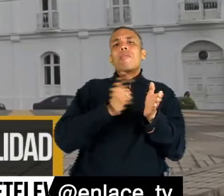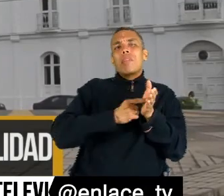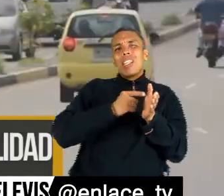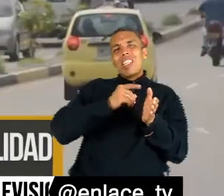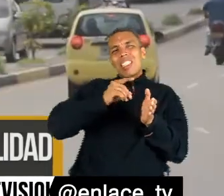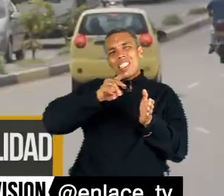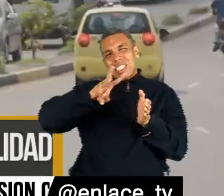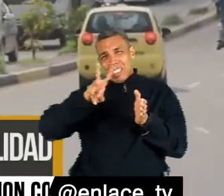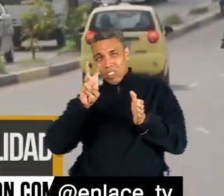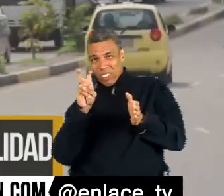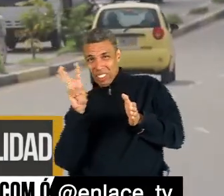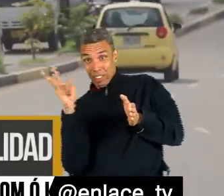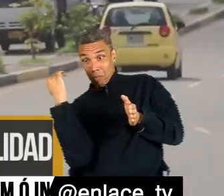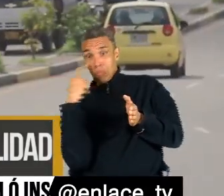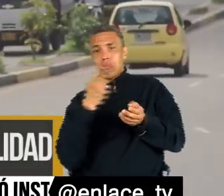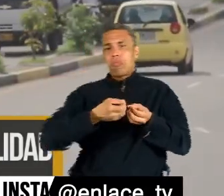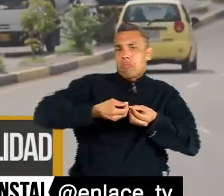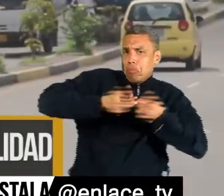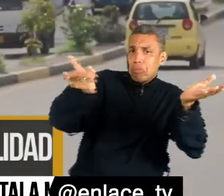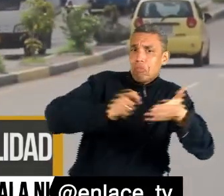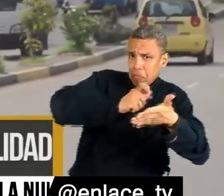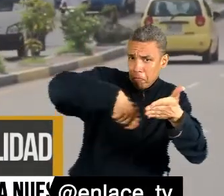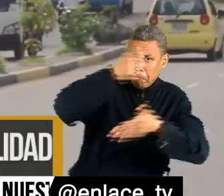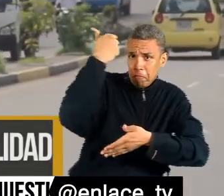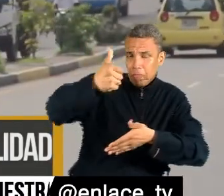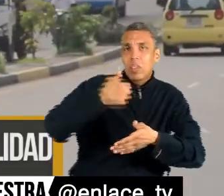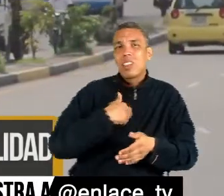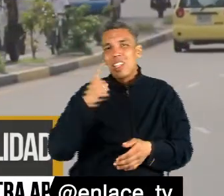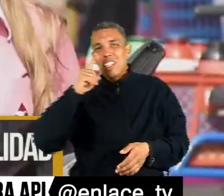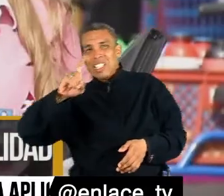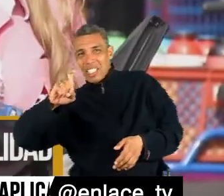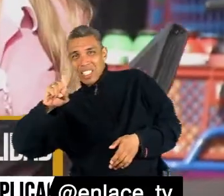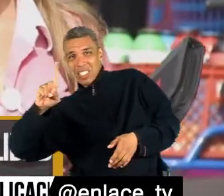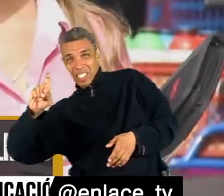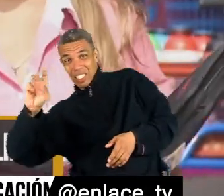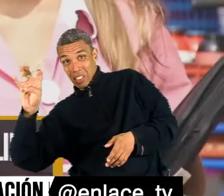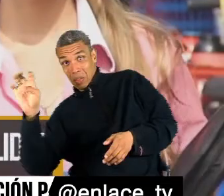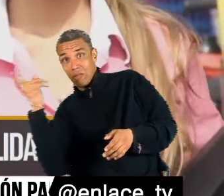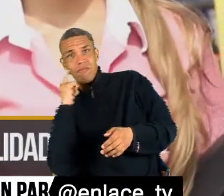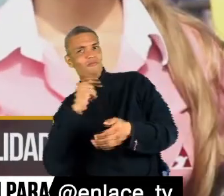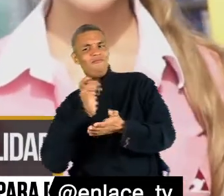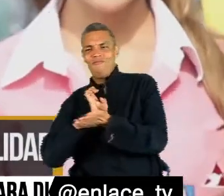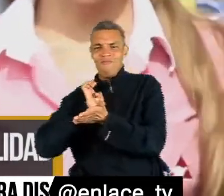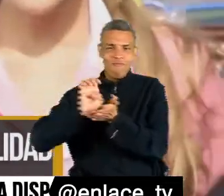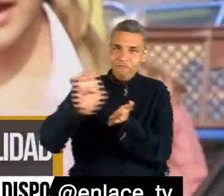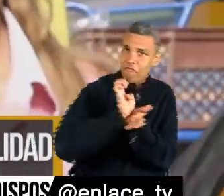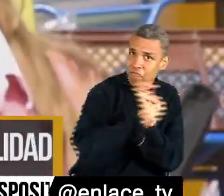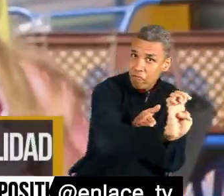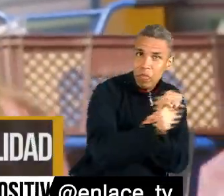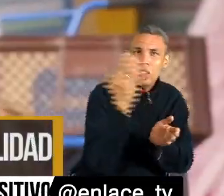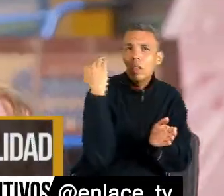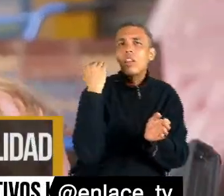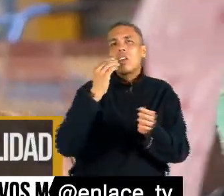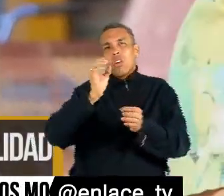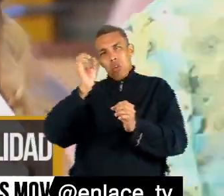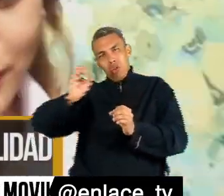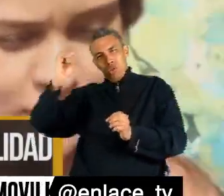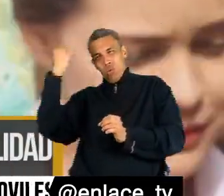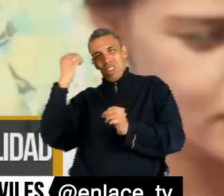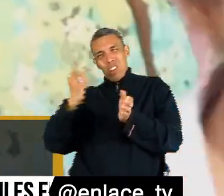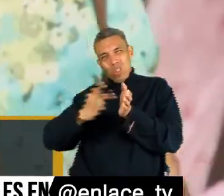expedidos, fueron aprobados y 679 rechazados, mientras que desde la implementación del mismo en octubre del